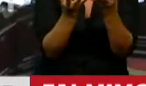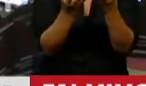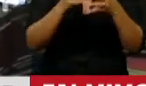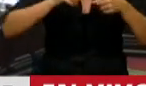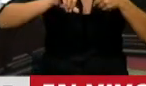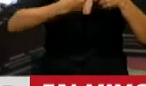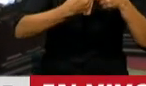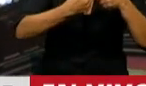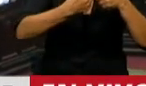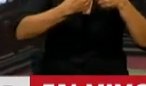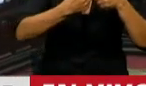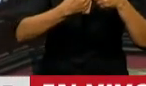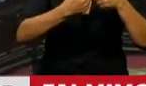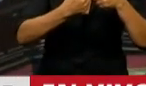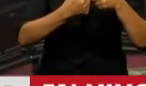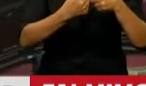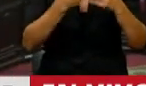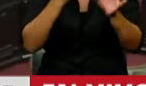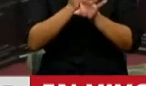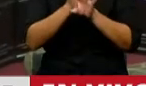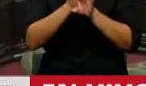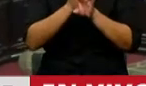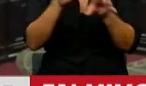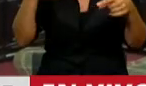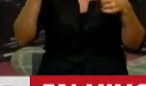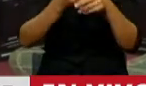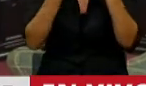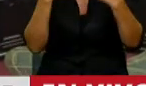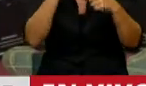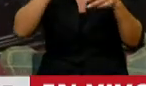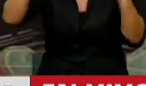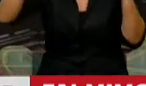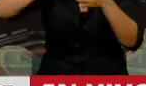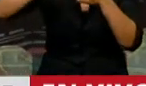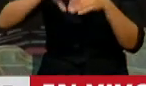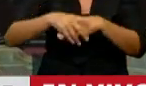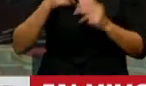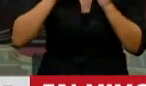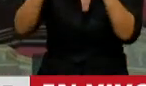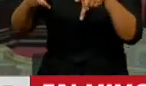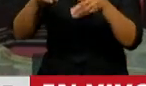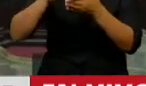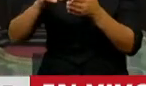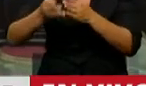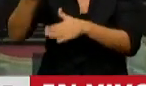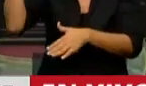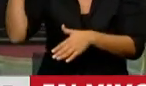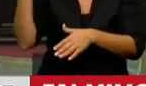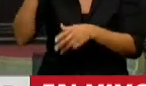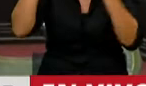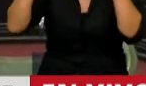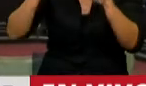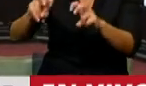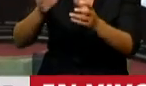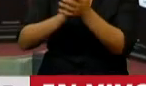tradicional ha corrido de atrás en el tema de la deuda. Yo le recuerdo al diputado propinante que la investigación